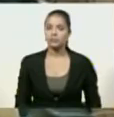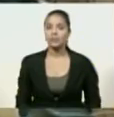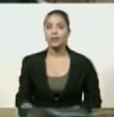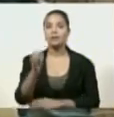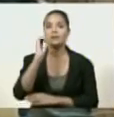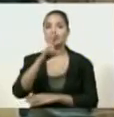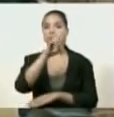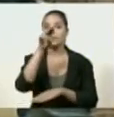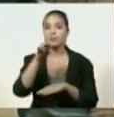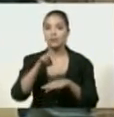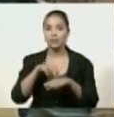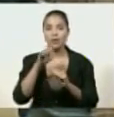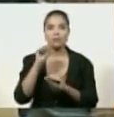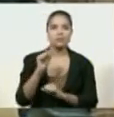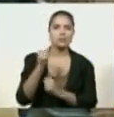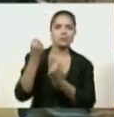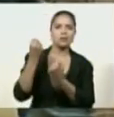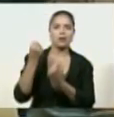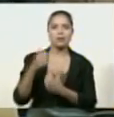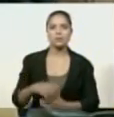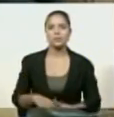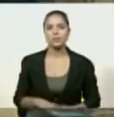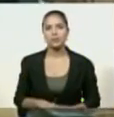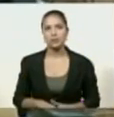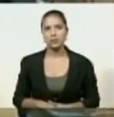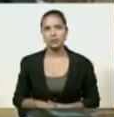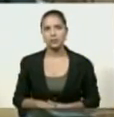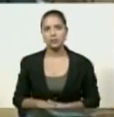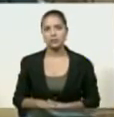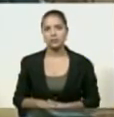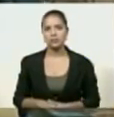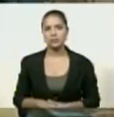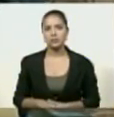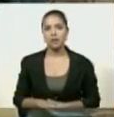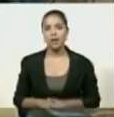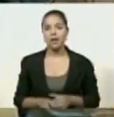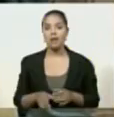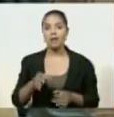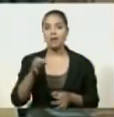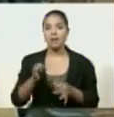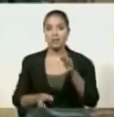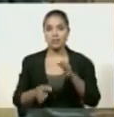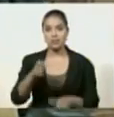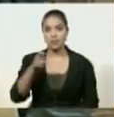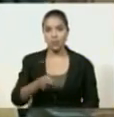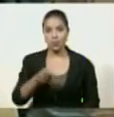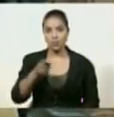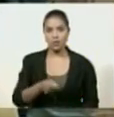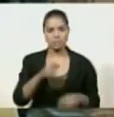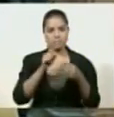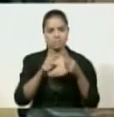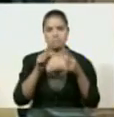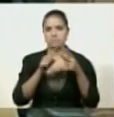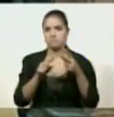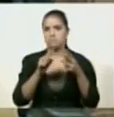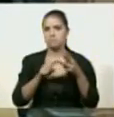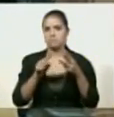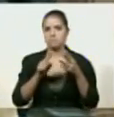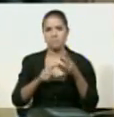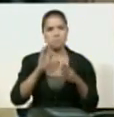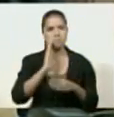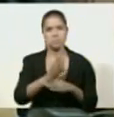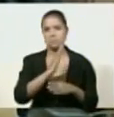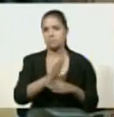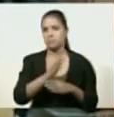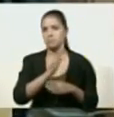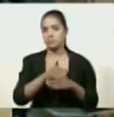Nacional está en desacato y que el tribunal ha producido un conjunto de sentencias